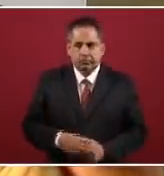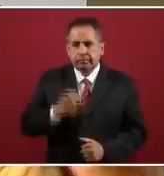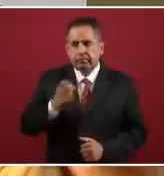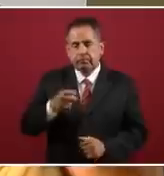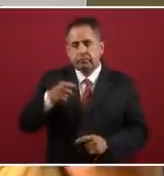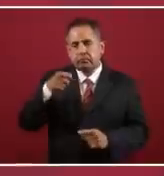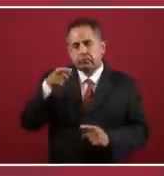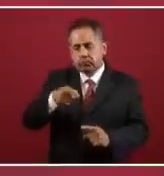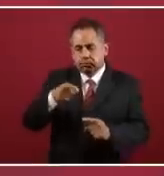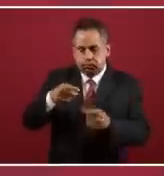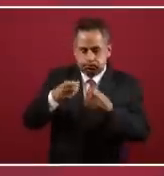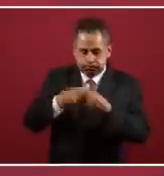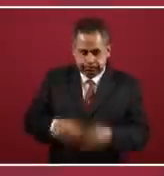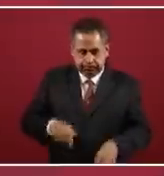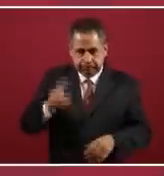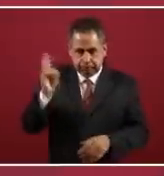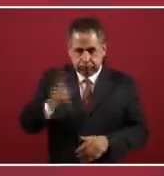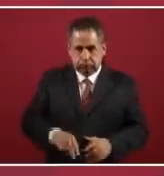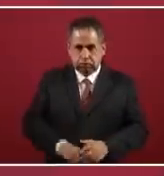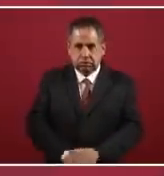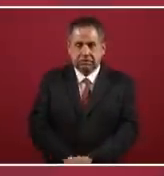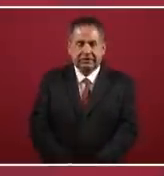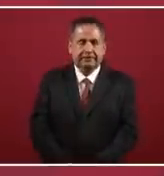la realidad.